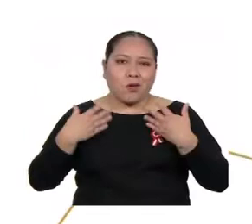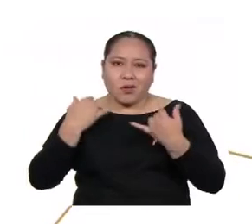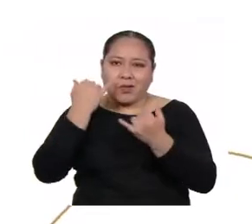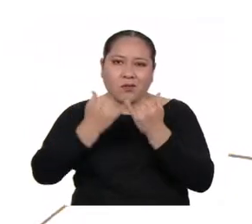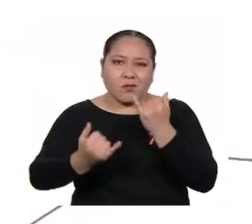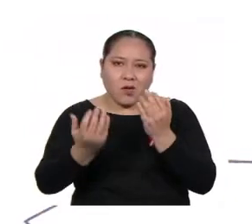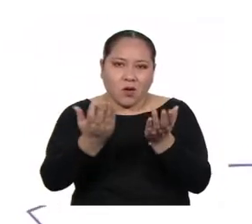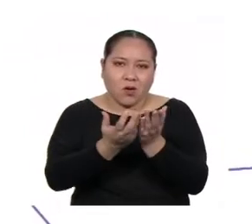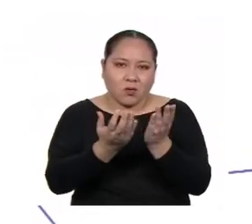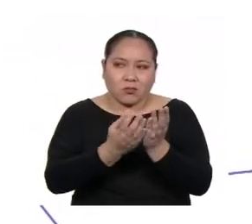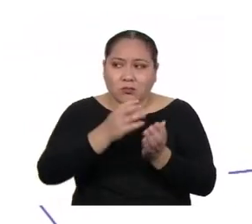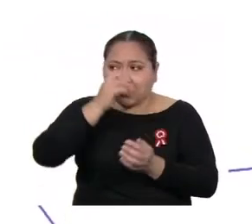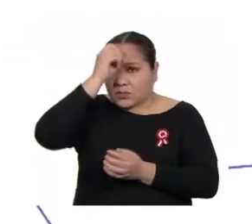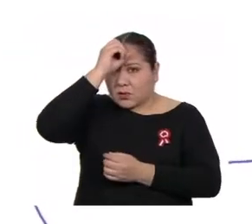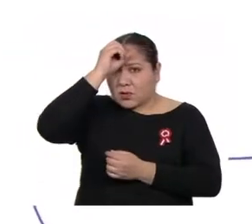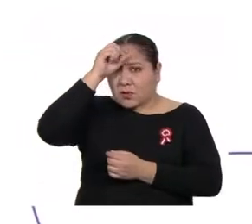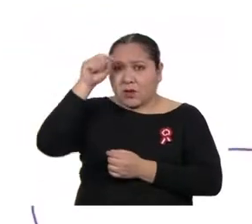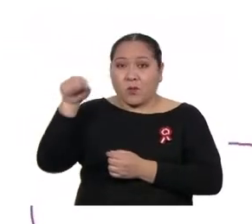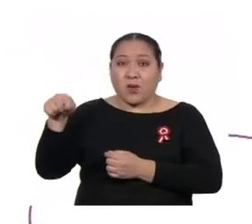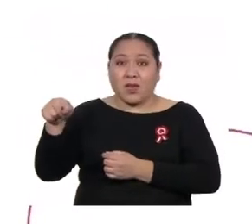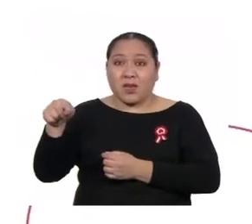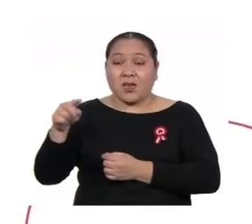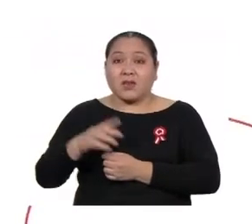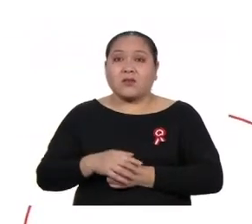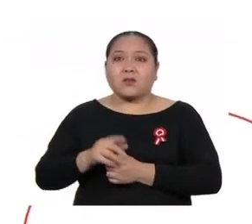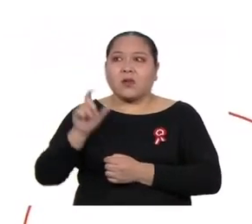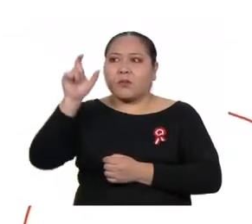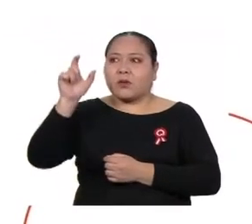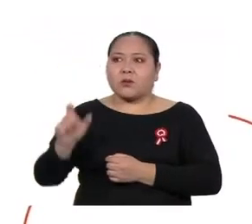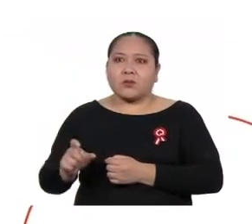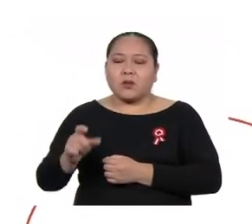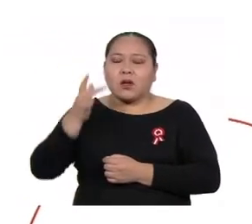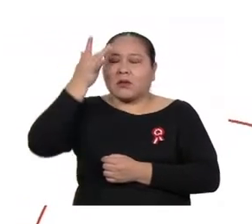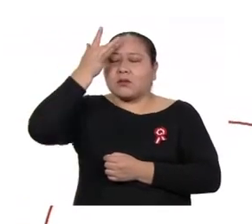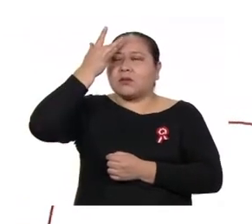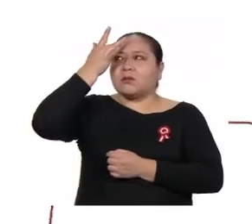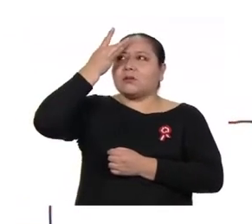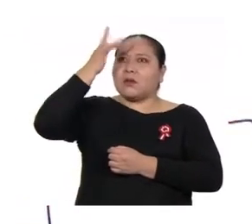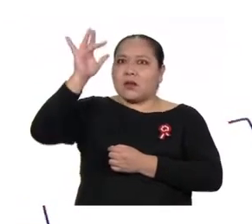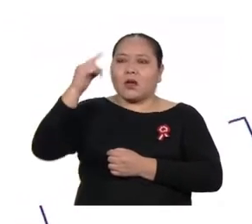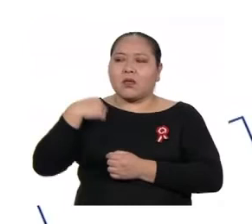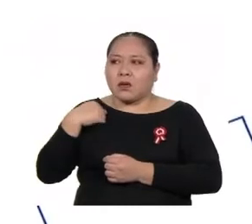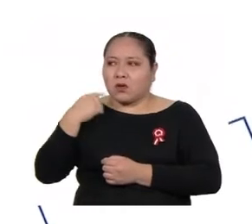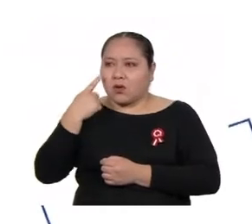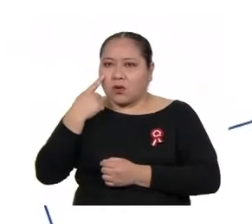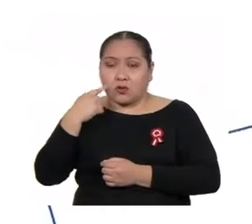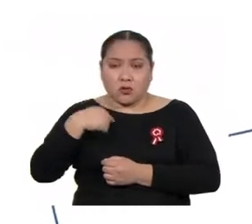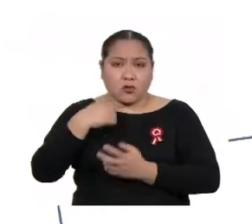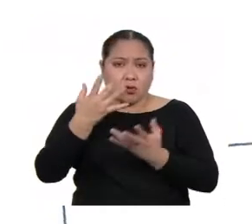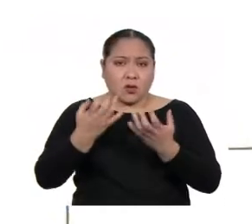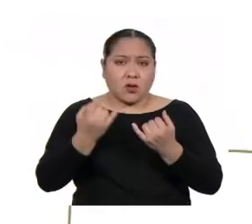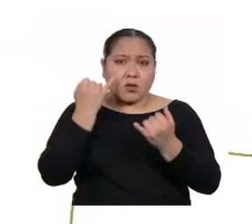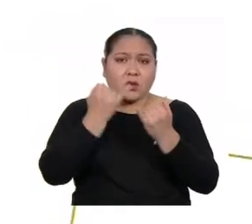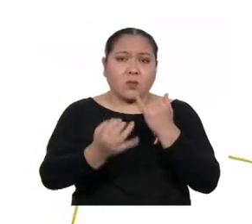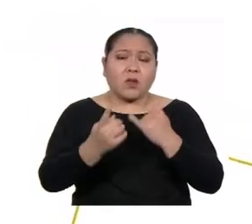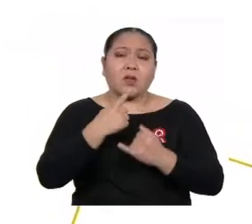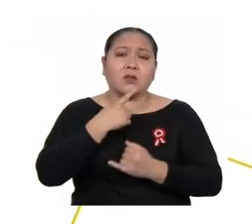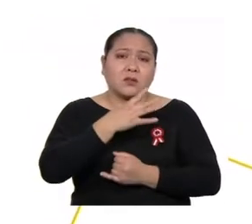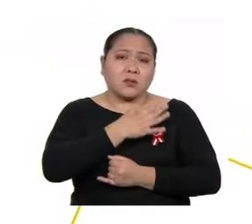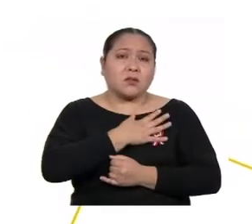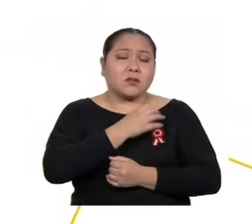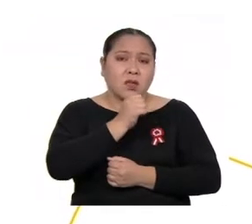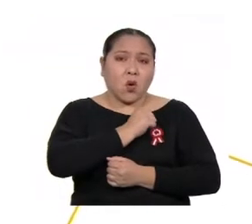sabía, porque ella es una de las personas más sabias que conozco. Yo quiero terminar la secundaria, pero